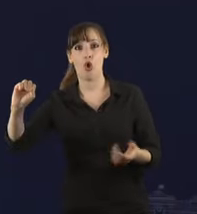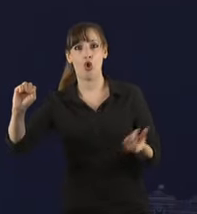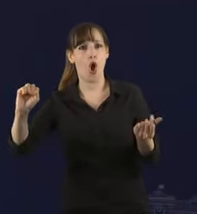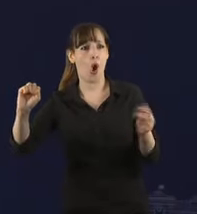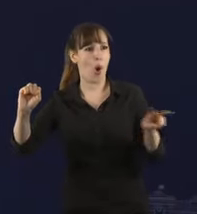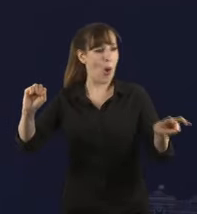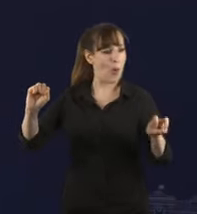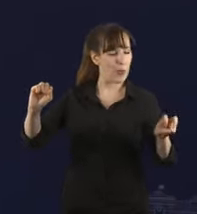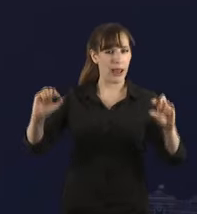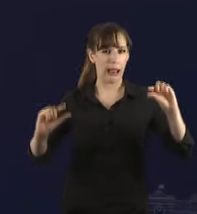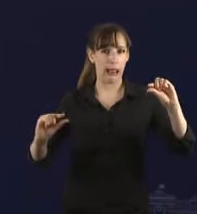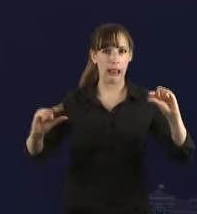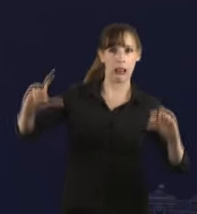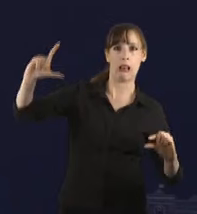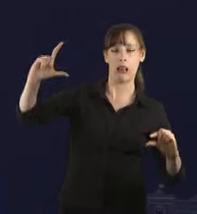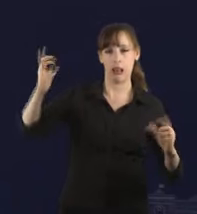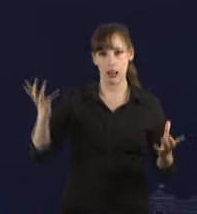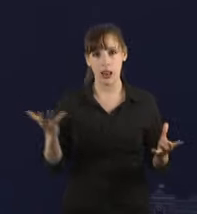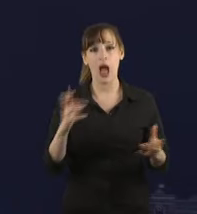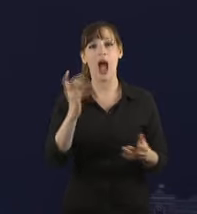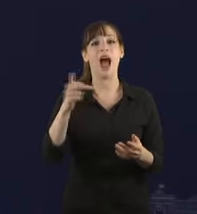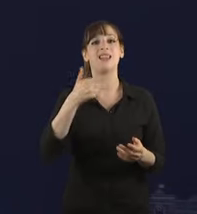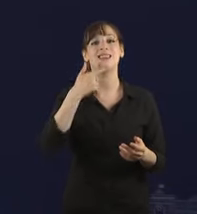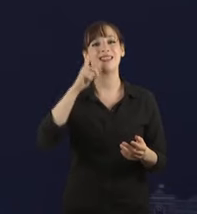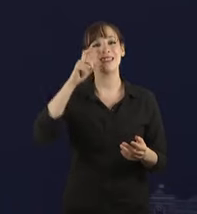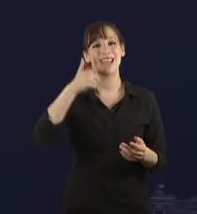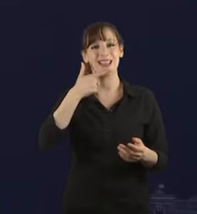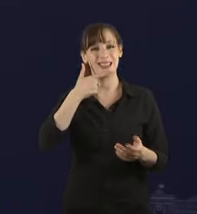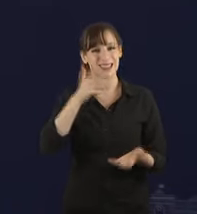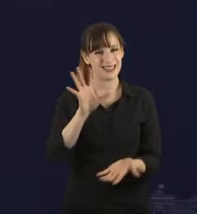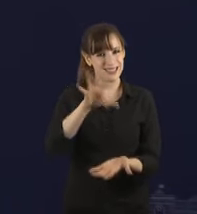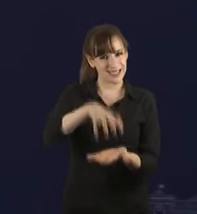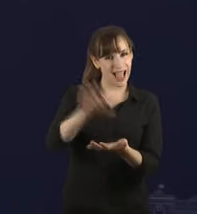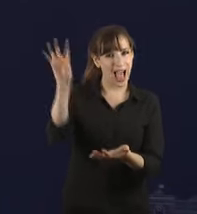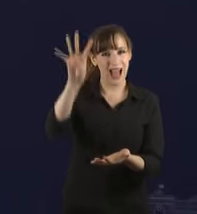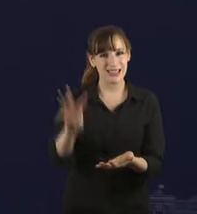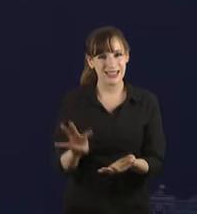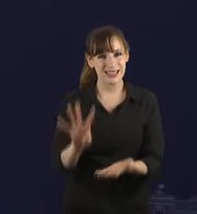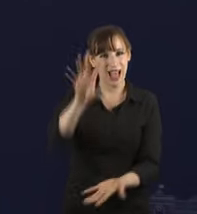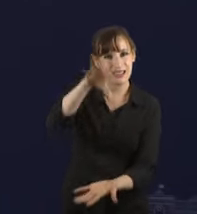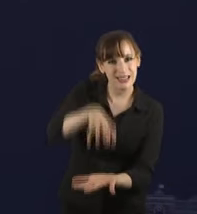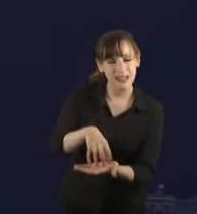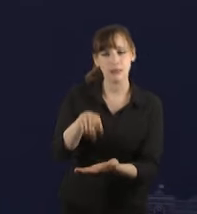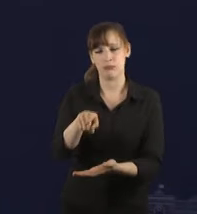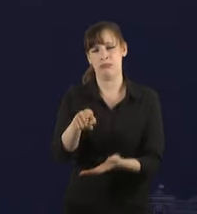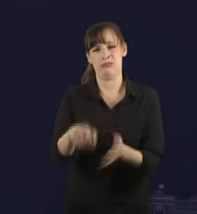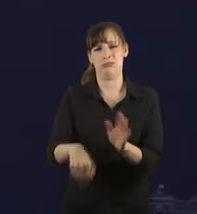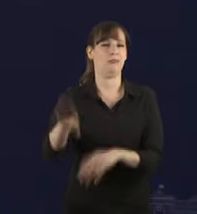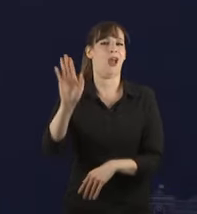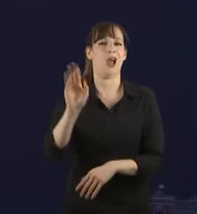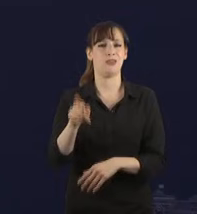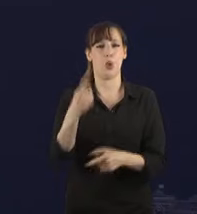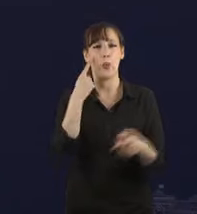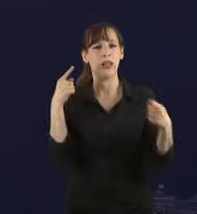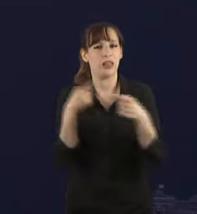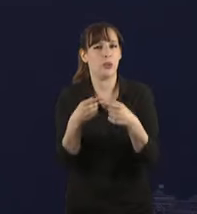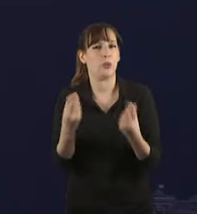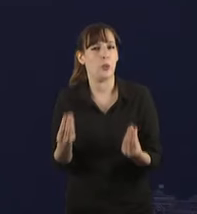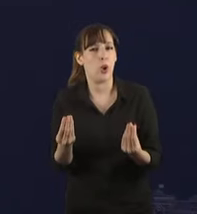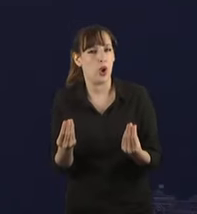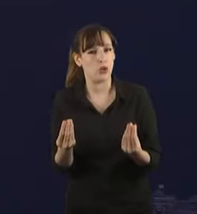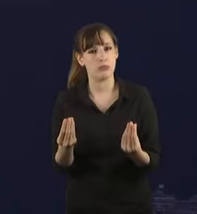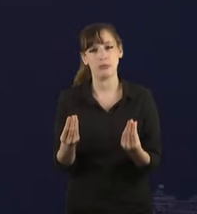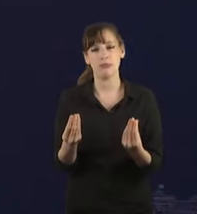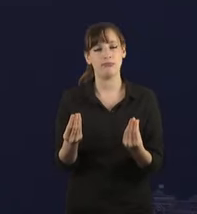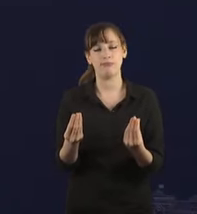transformado a través de los años en una gran caja de subsidios no donde es un sistema absolutamente eh